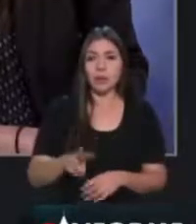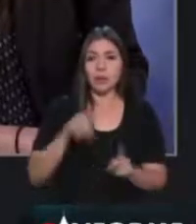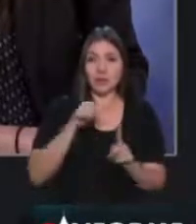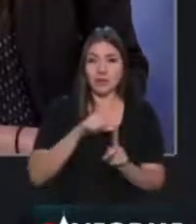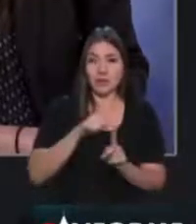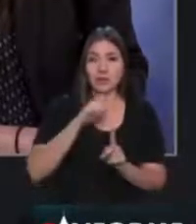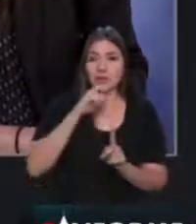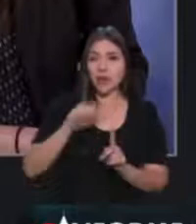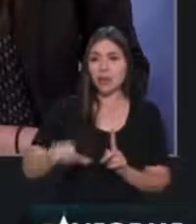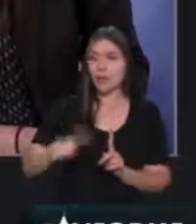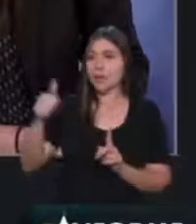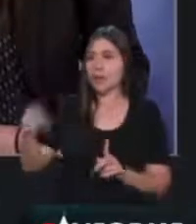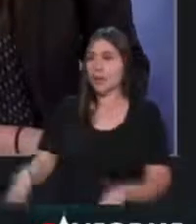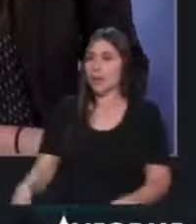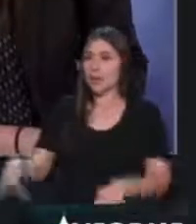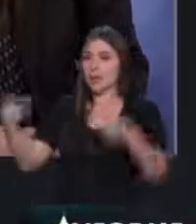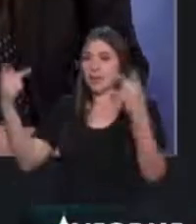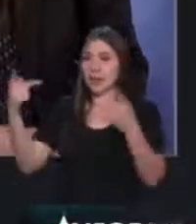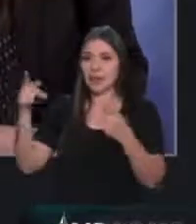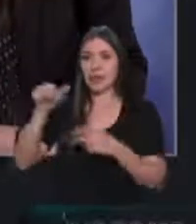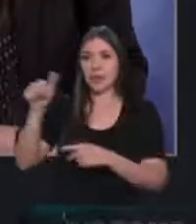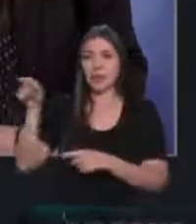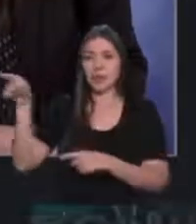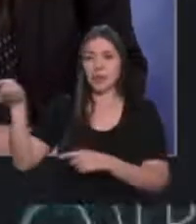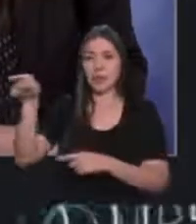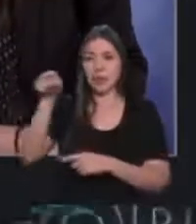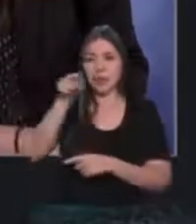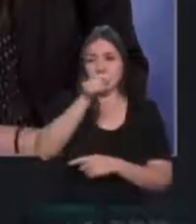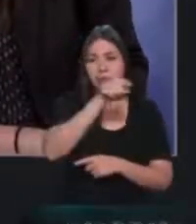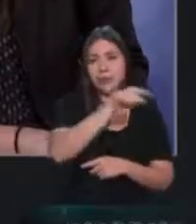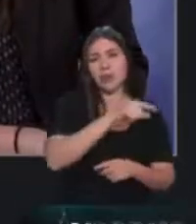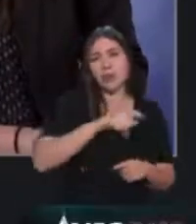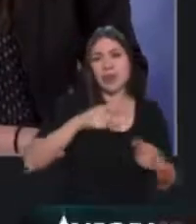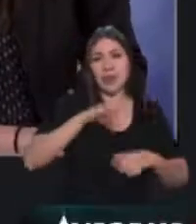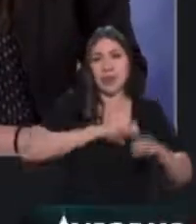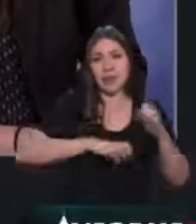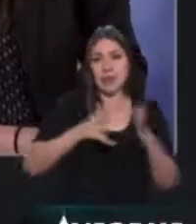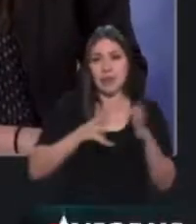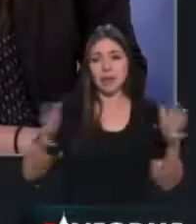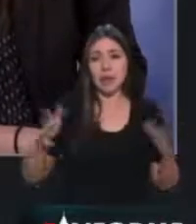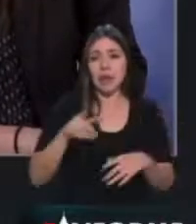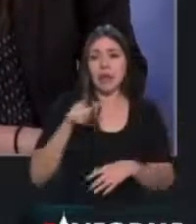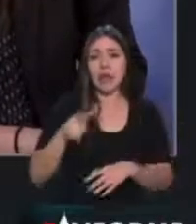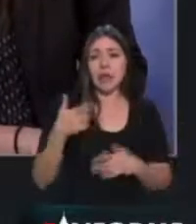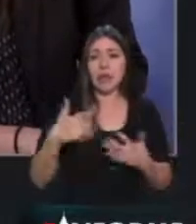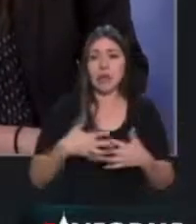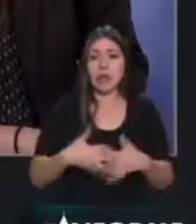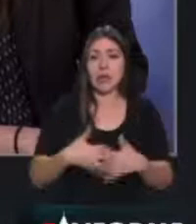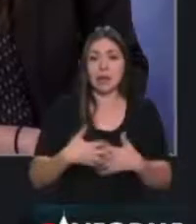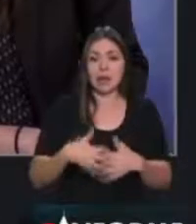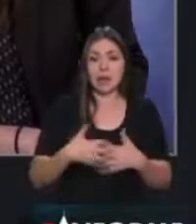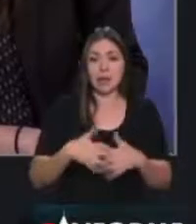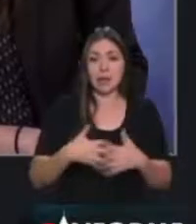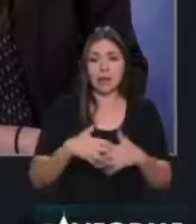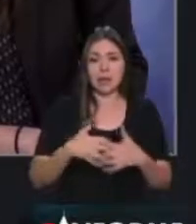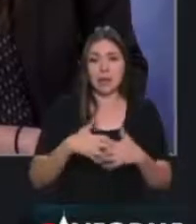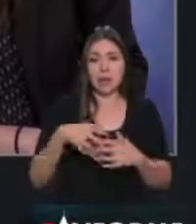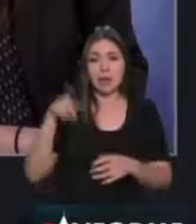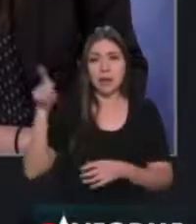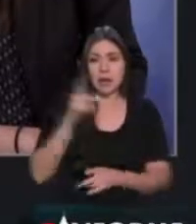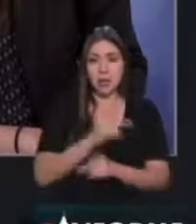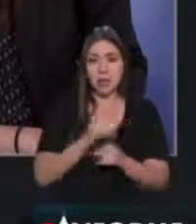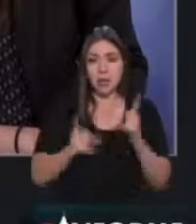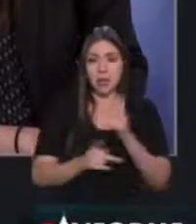los que estamos hablando, de los 25 años, le cuesta producirlo a la CFE. Bueno, lo produce el productor,